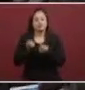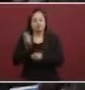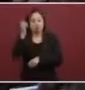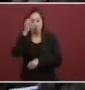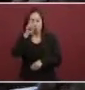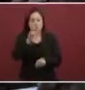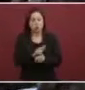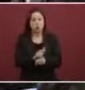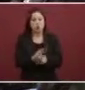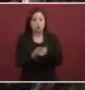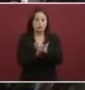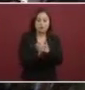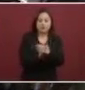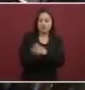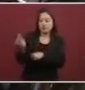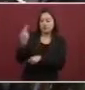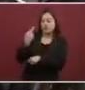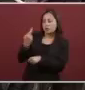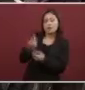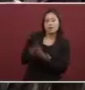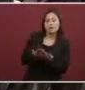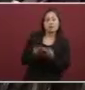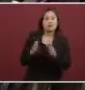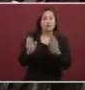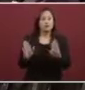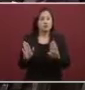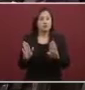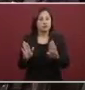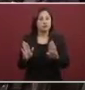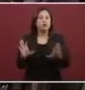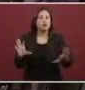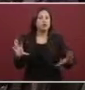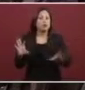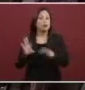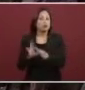televisión y las radios públicas, nada más.